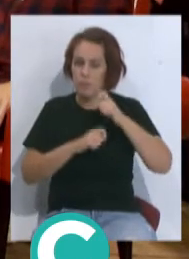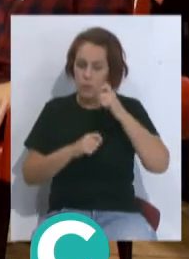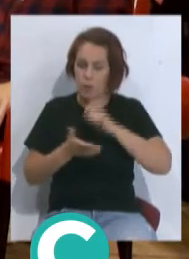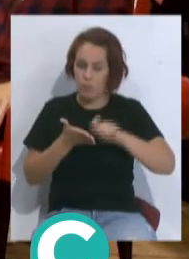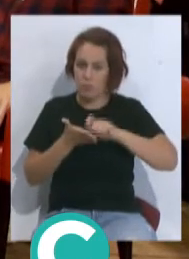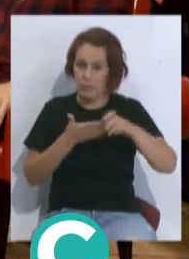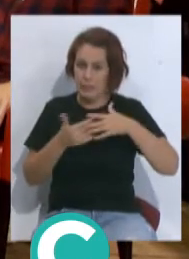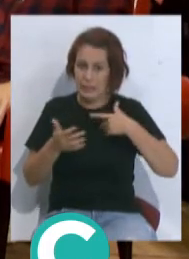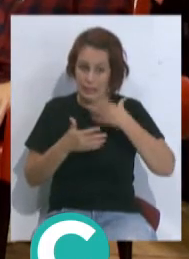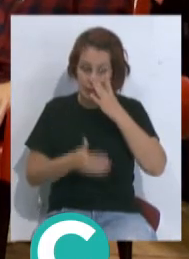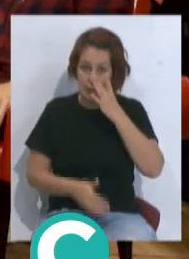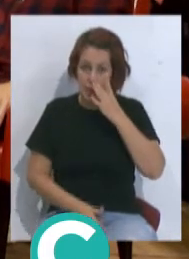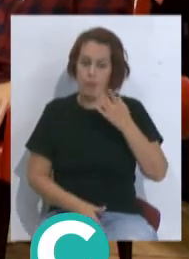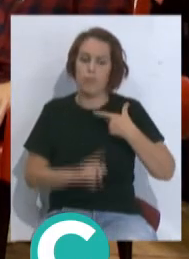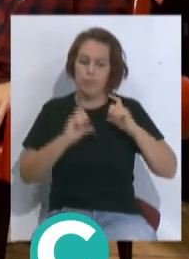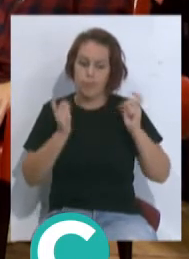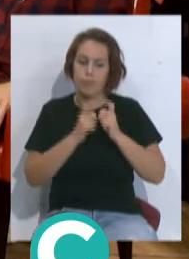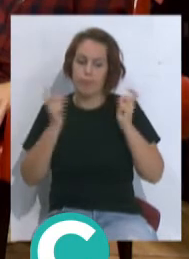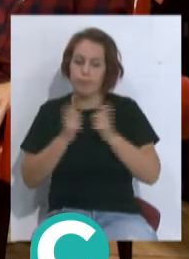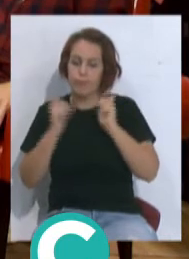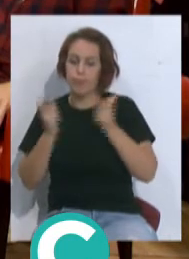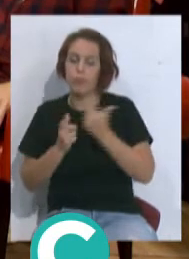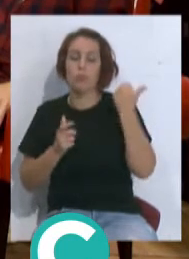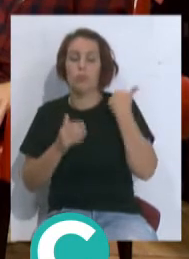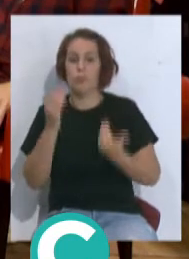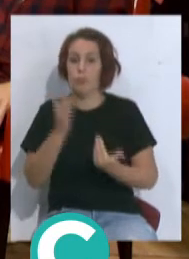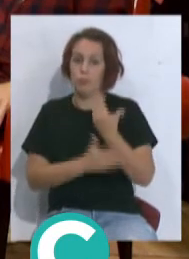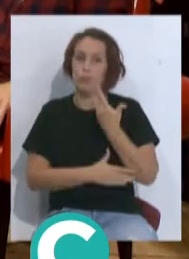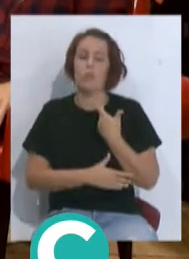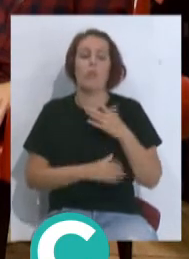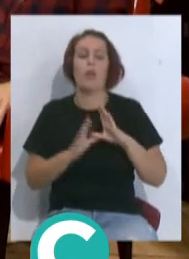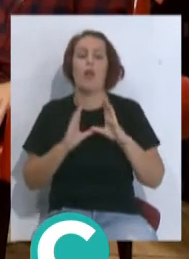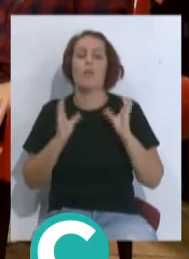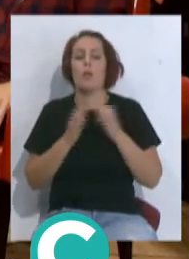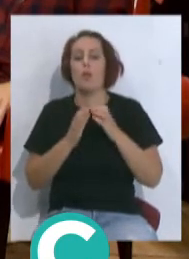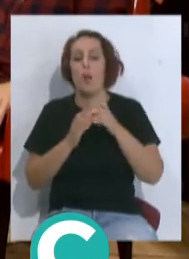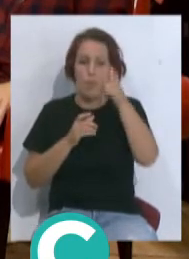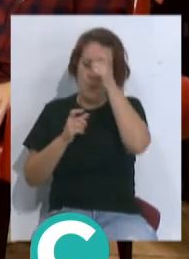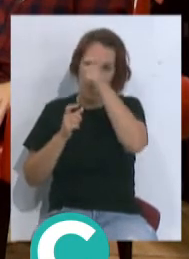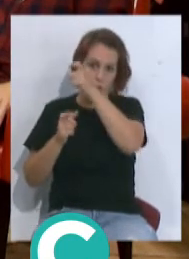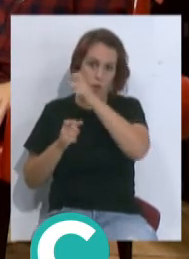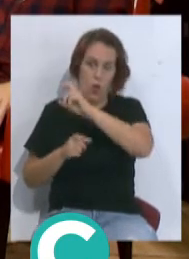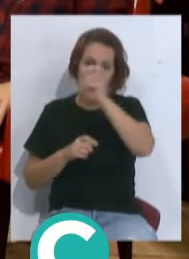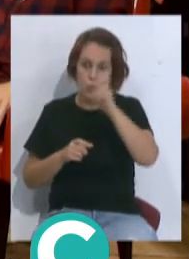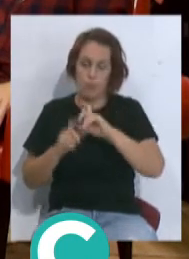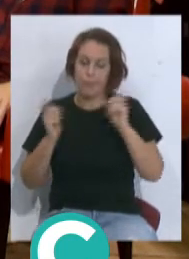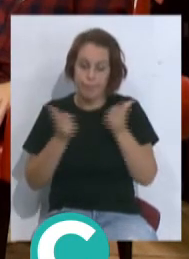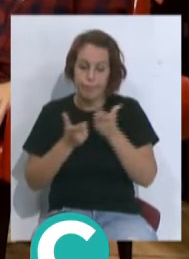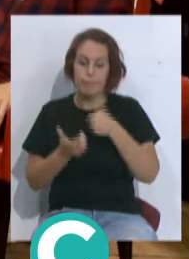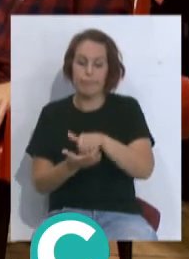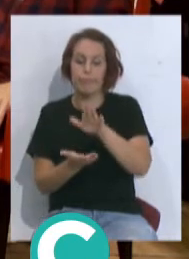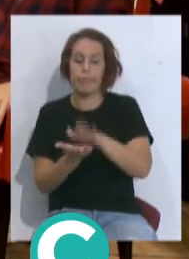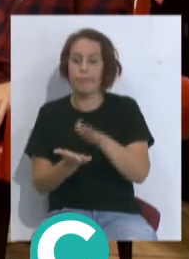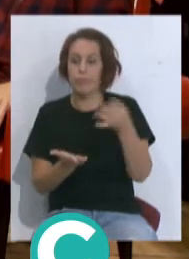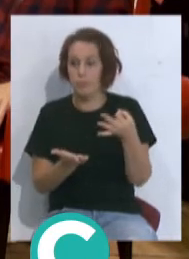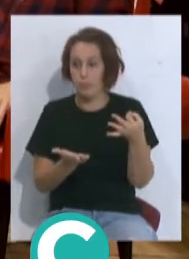viene celebrando encuentros, lo hizo el otro día con agrupaciones, con autores, representantes de otras poblaciones, y se ponía sobre la mesa, bueno,